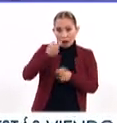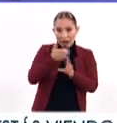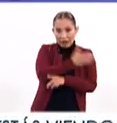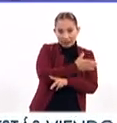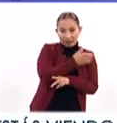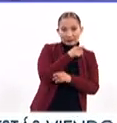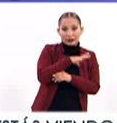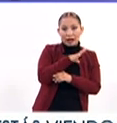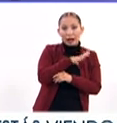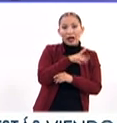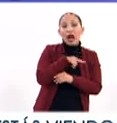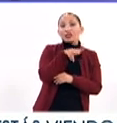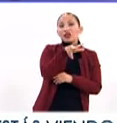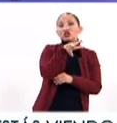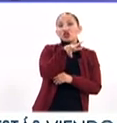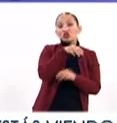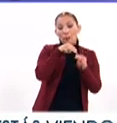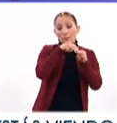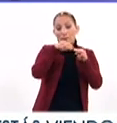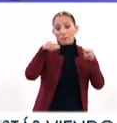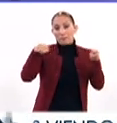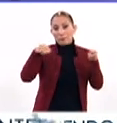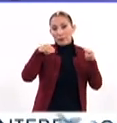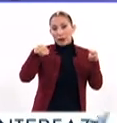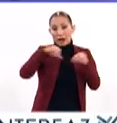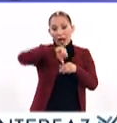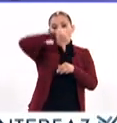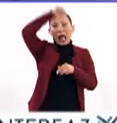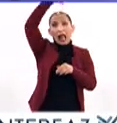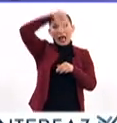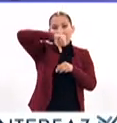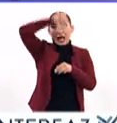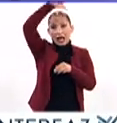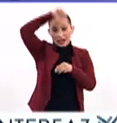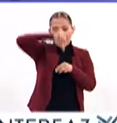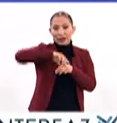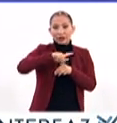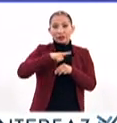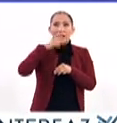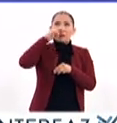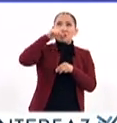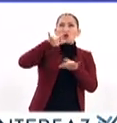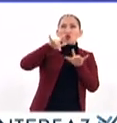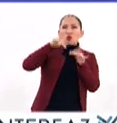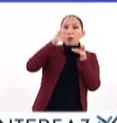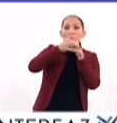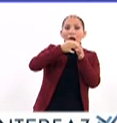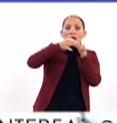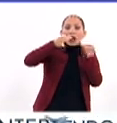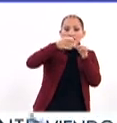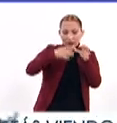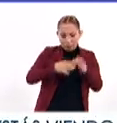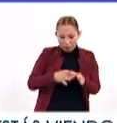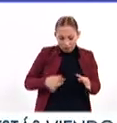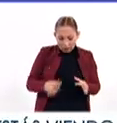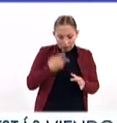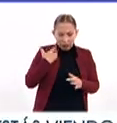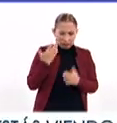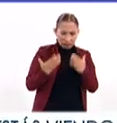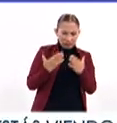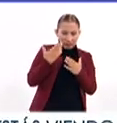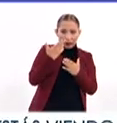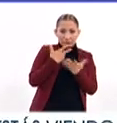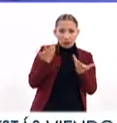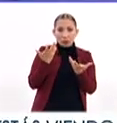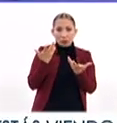la que estaba ahí antes, tenía 18 metros de altura y curiosamente la parte de arriba era ligeramente más grande que la de abajo. Se ve que en algún momento